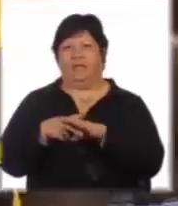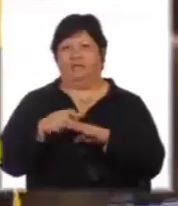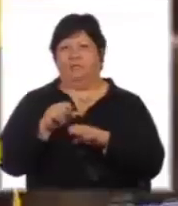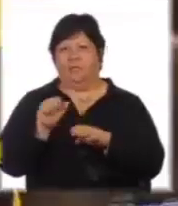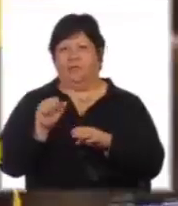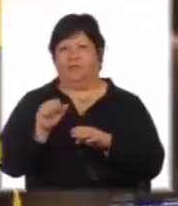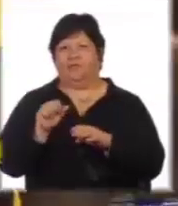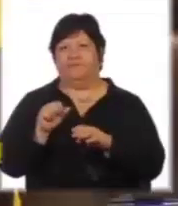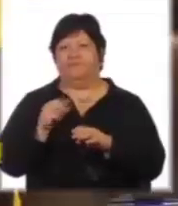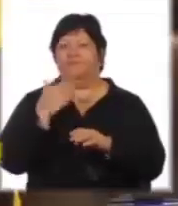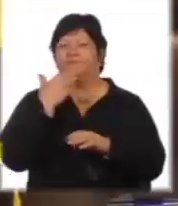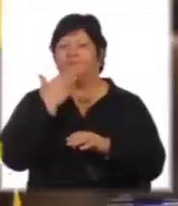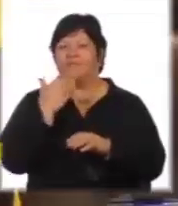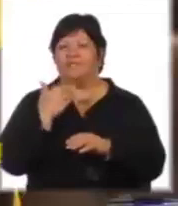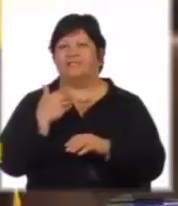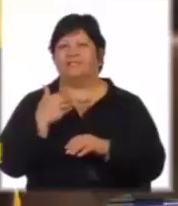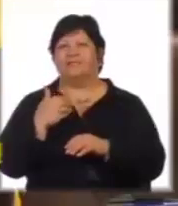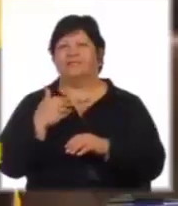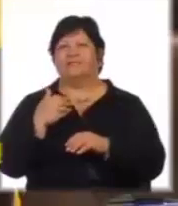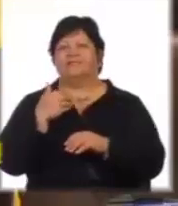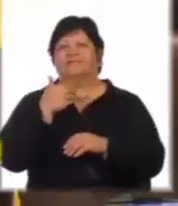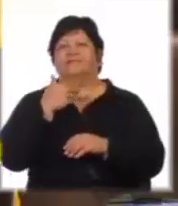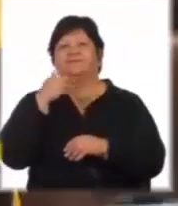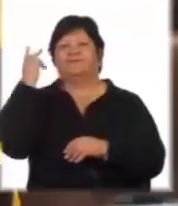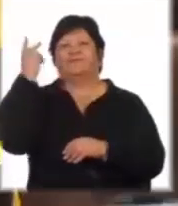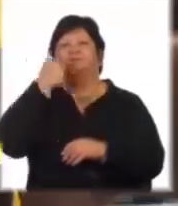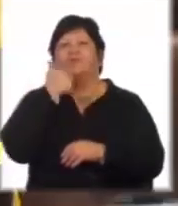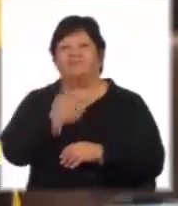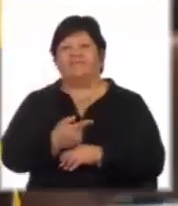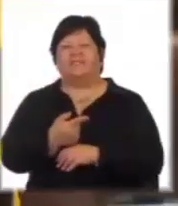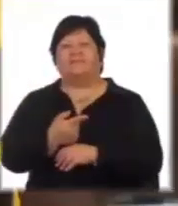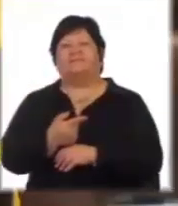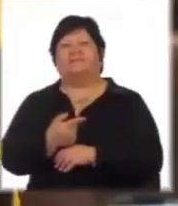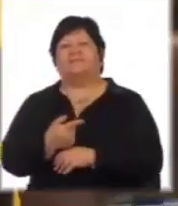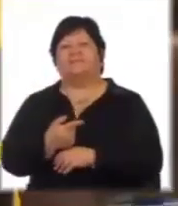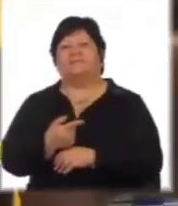interrumpir. Gracias, diputado. Gracias, presidente. Decía que